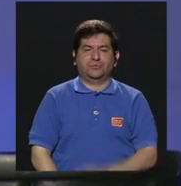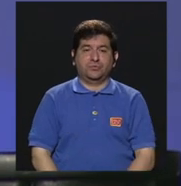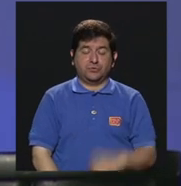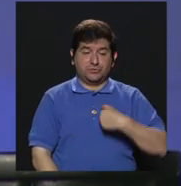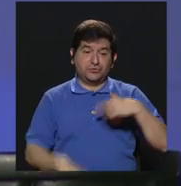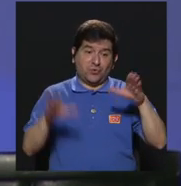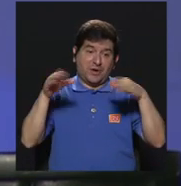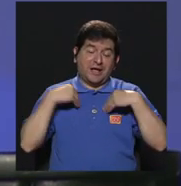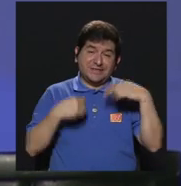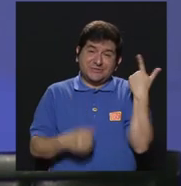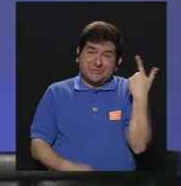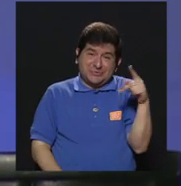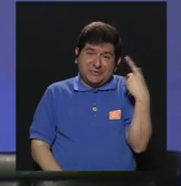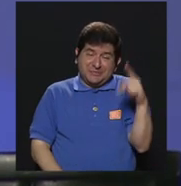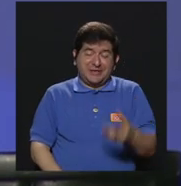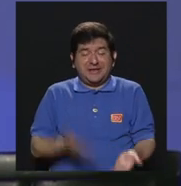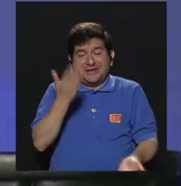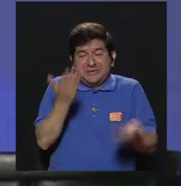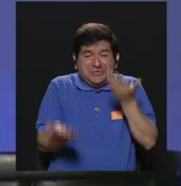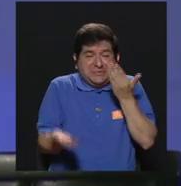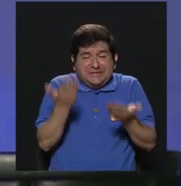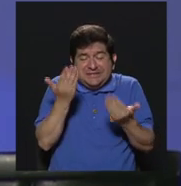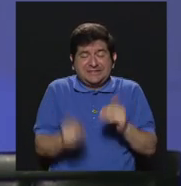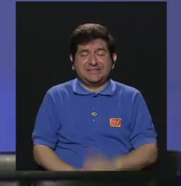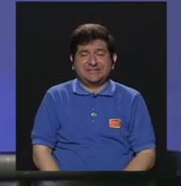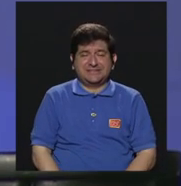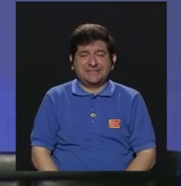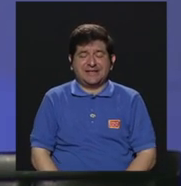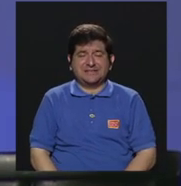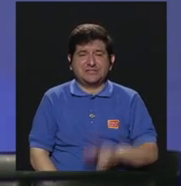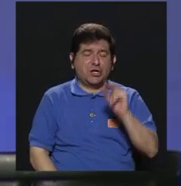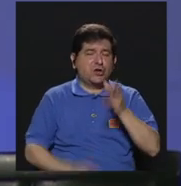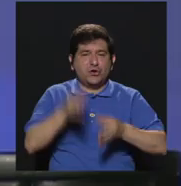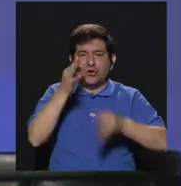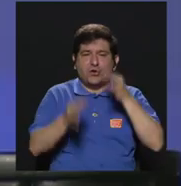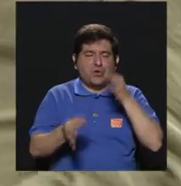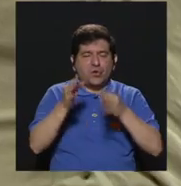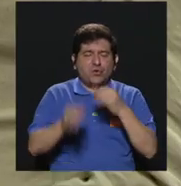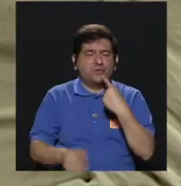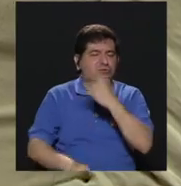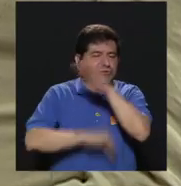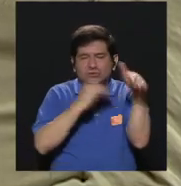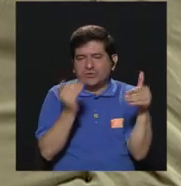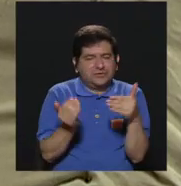Asumo el riesgo de cometer injustas omisiones.